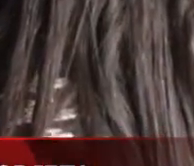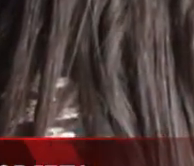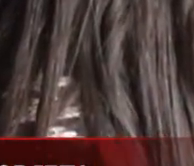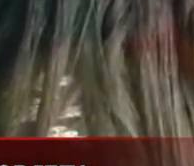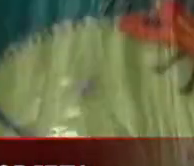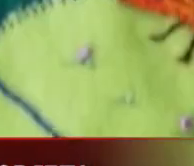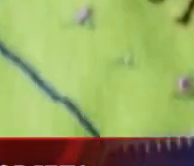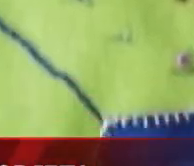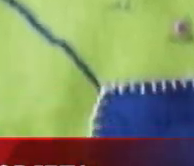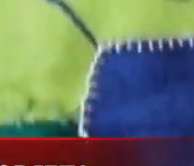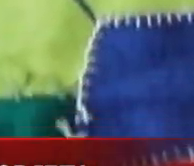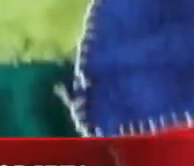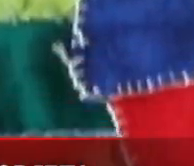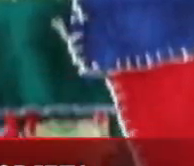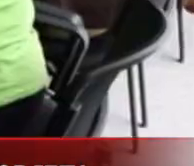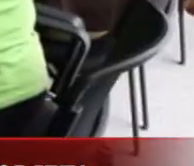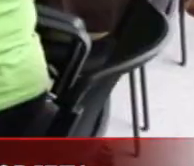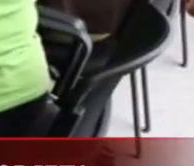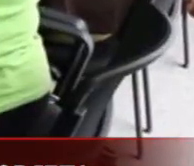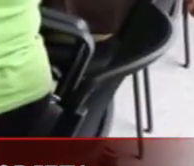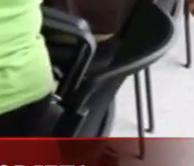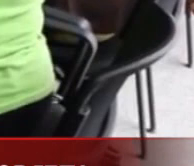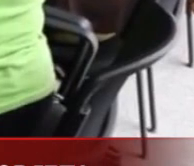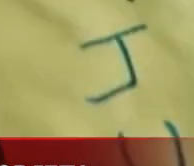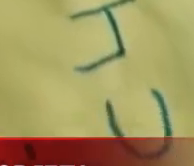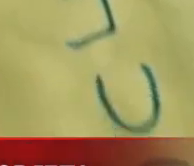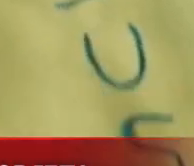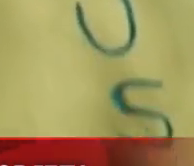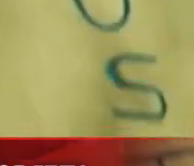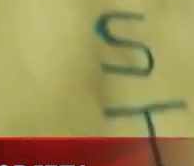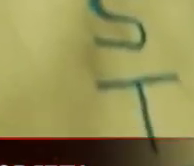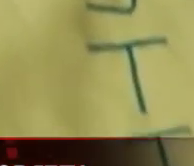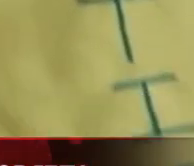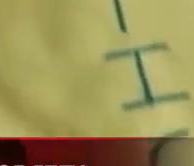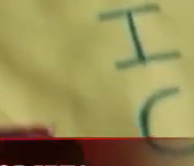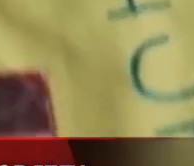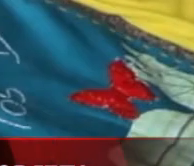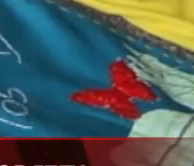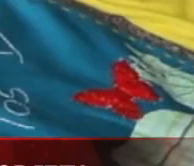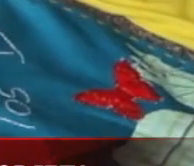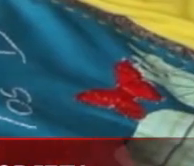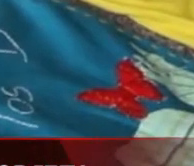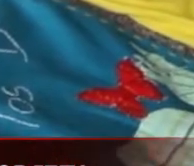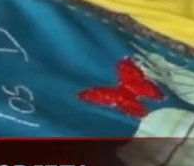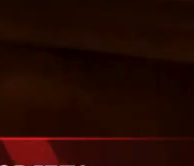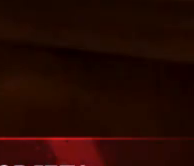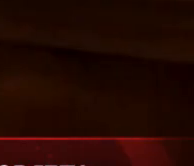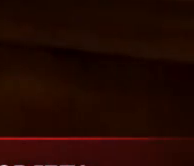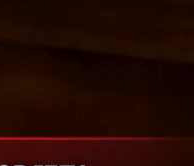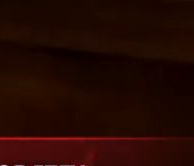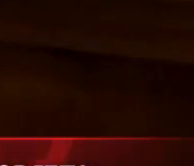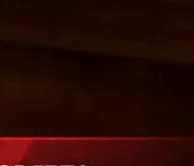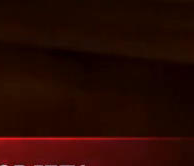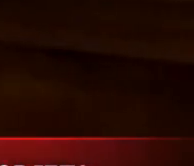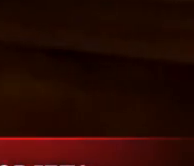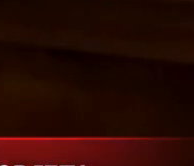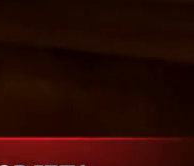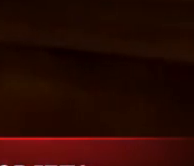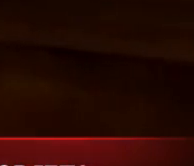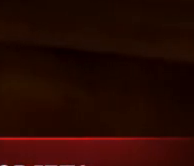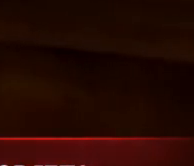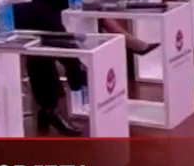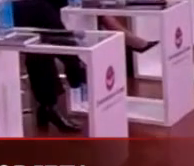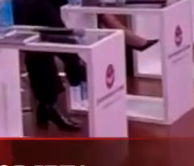anunció este domingo en una alocución televisada que por razones de inconveniencia el gobierno nacional hace objeciones a